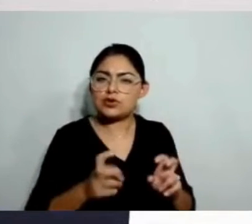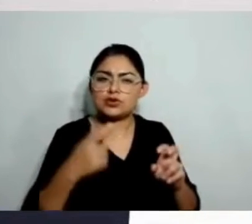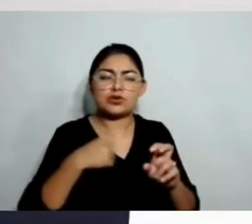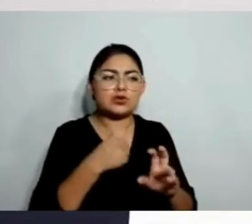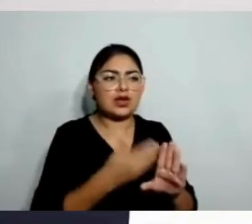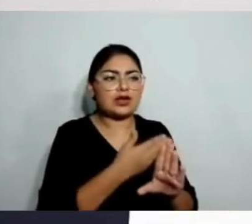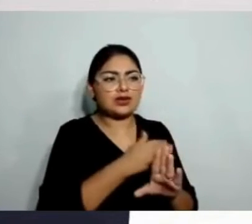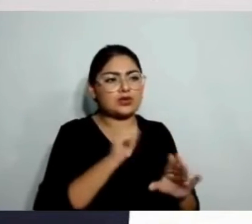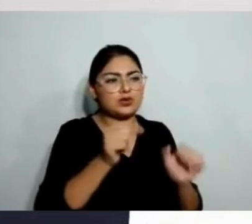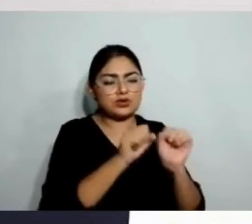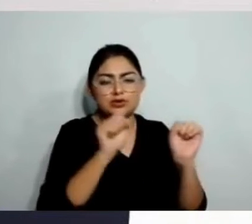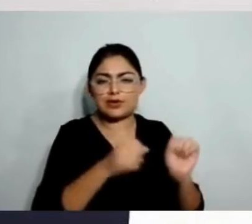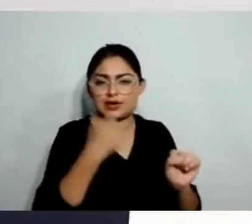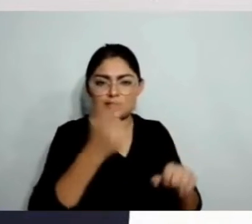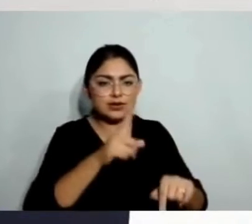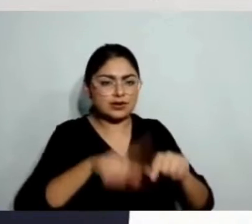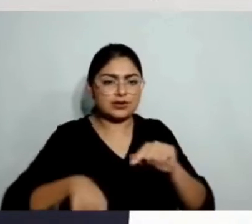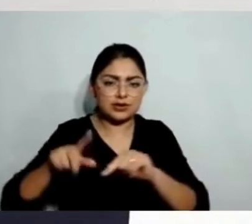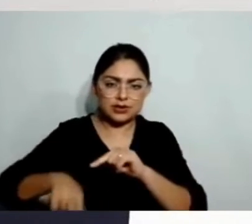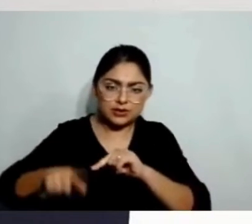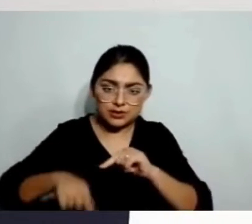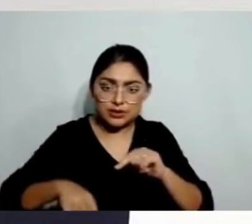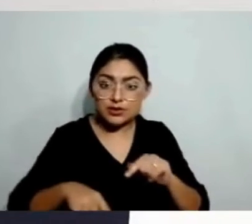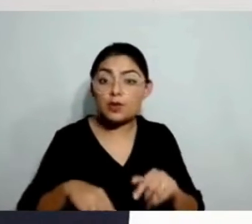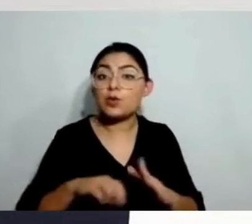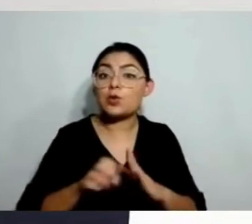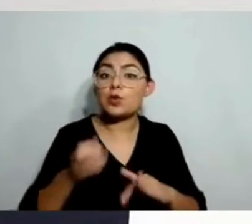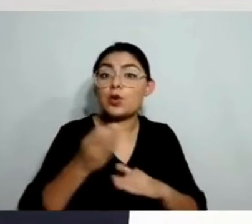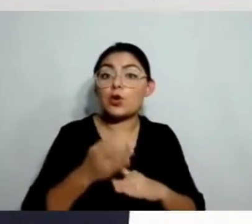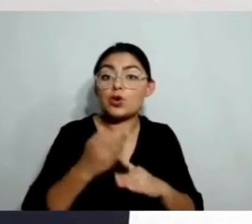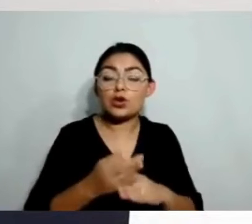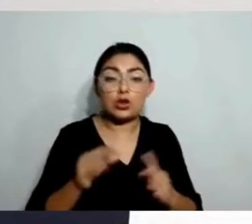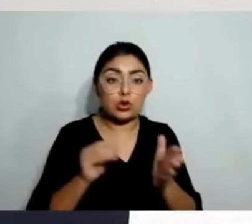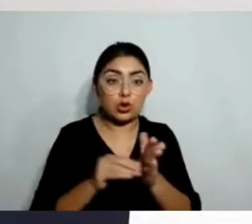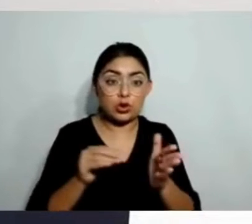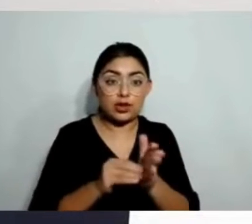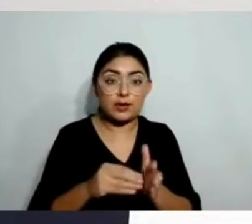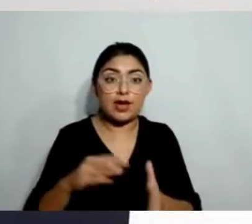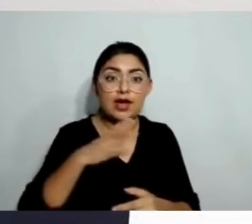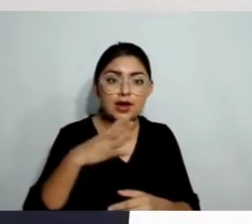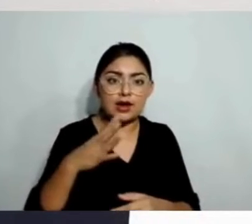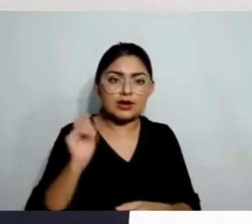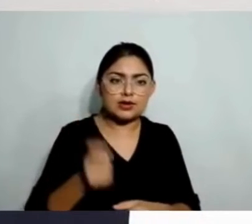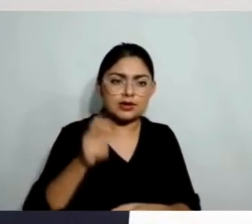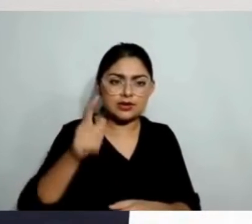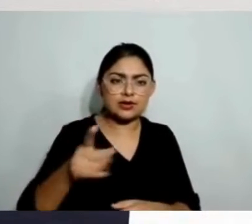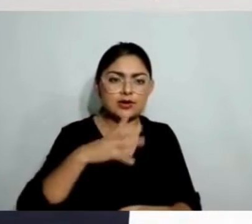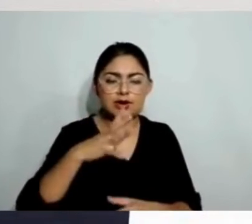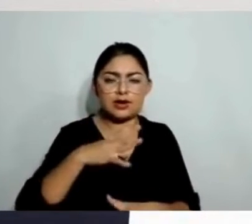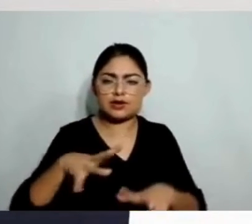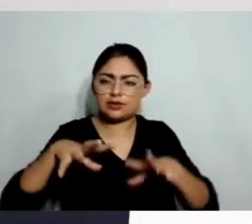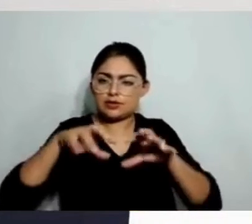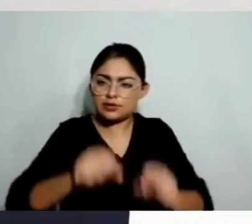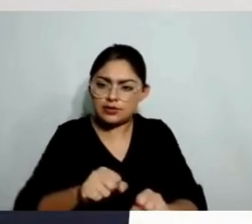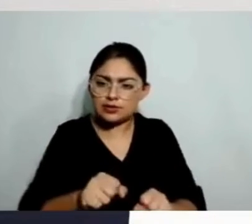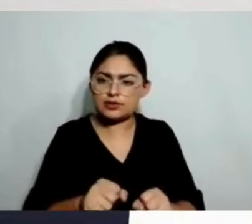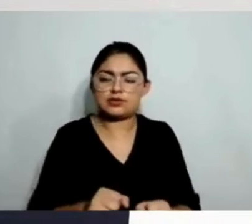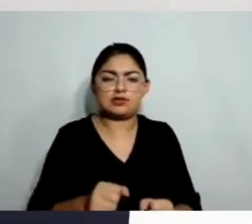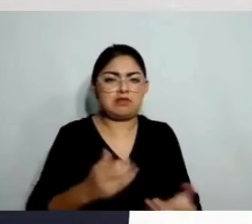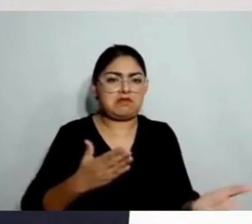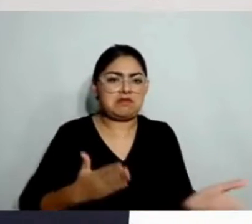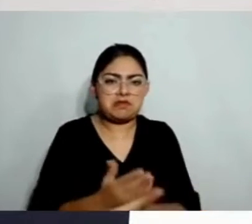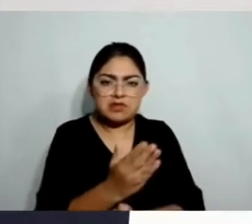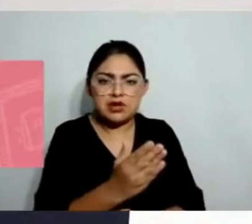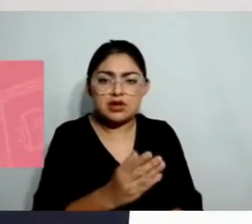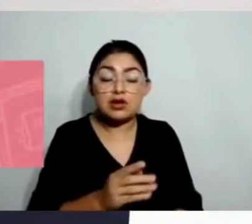estos casos que seguimos todavía teniendo en donde eh después de una detención arbitraria después de tortura se seguía han procesos además en